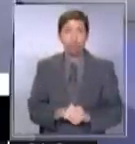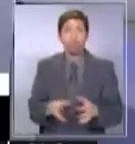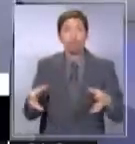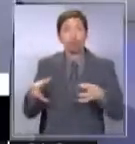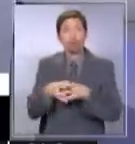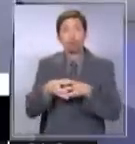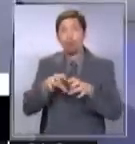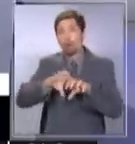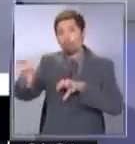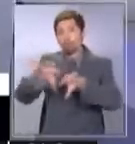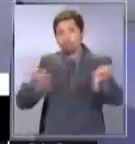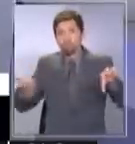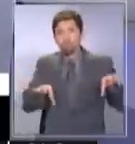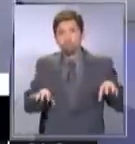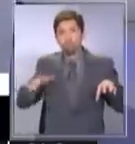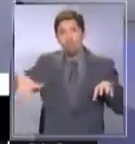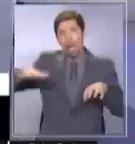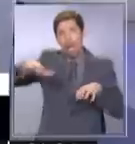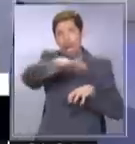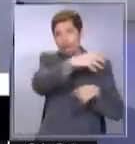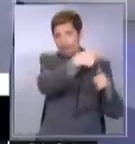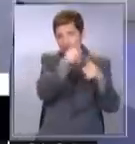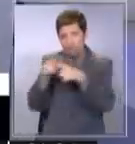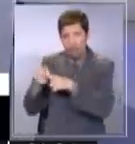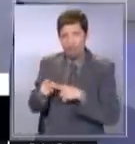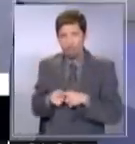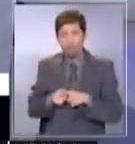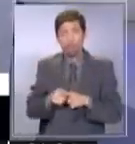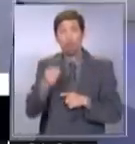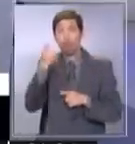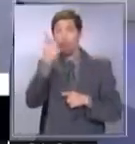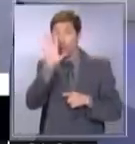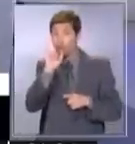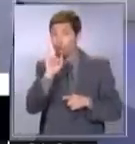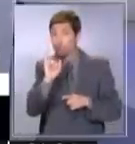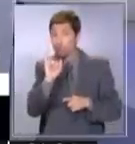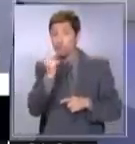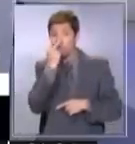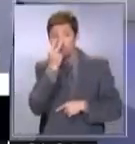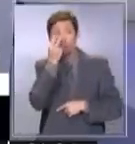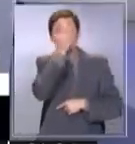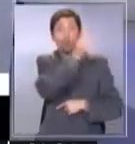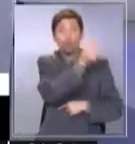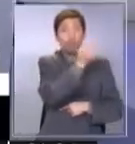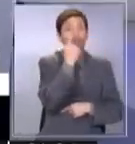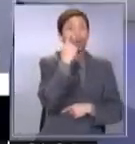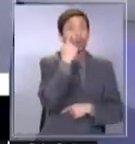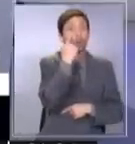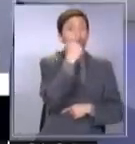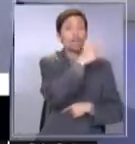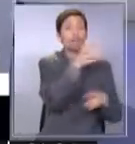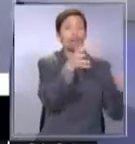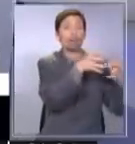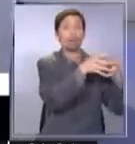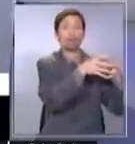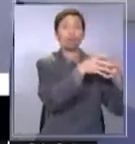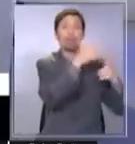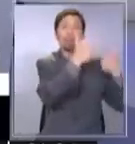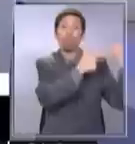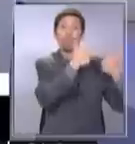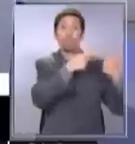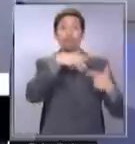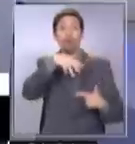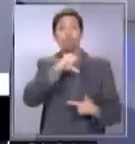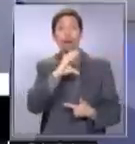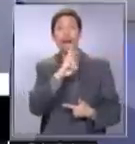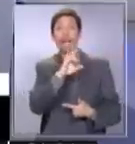diferentes áreas y lo único que hemos nos hemos acercado a conocer el partido de macri que es el pro y además a una gente